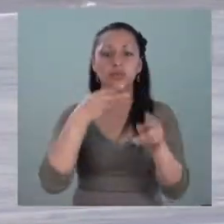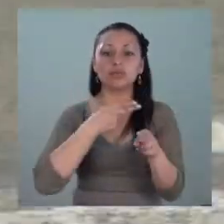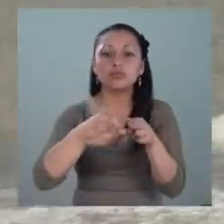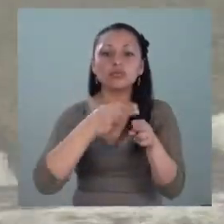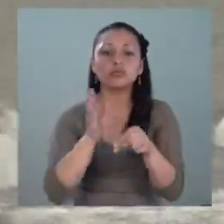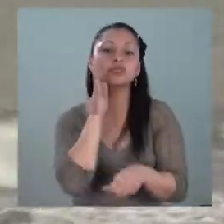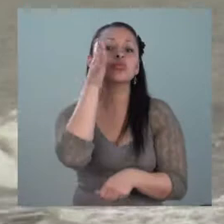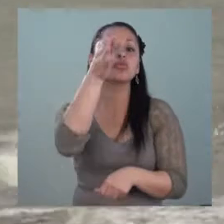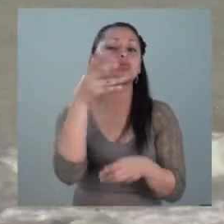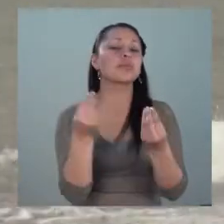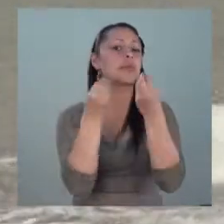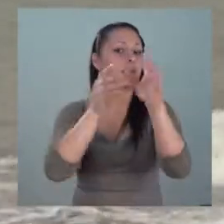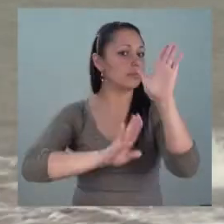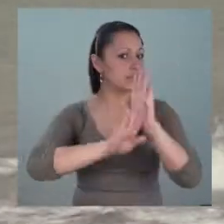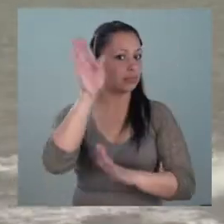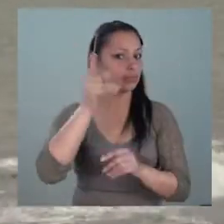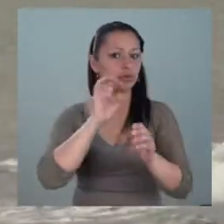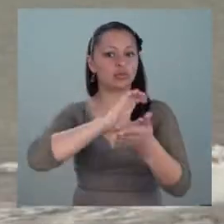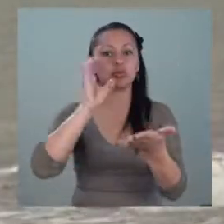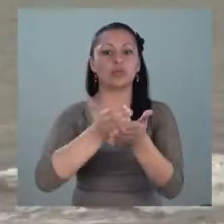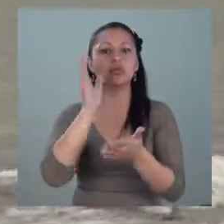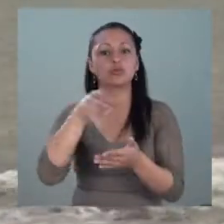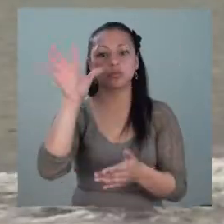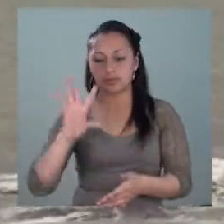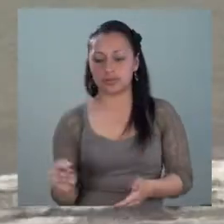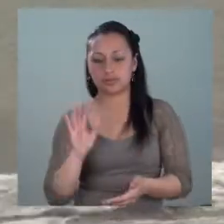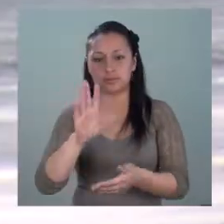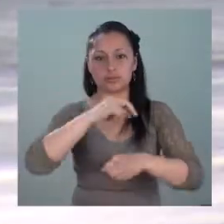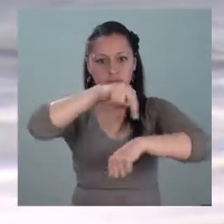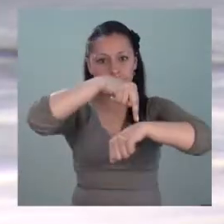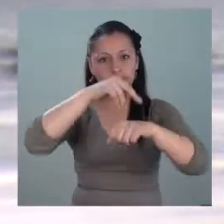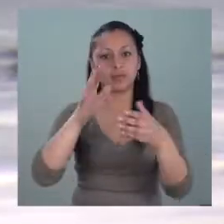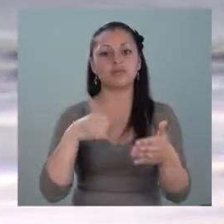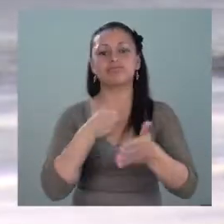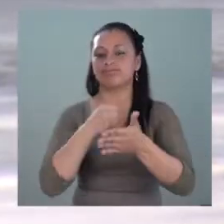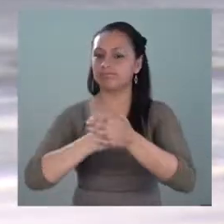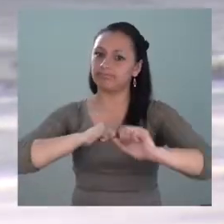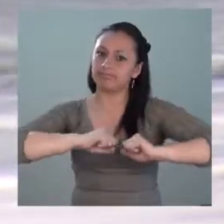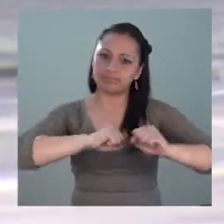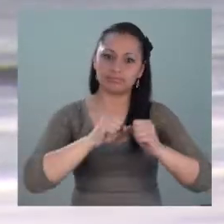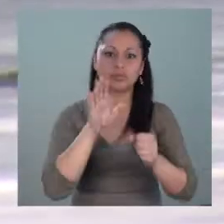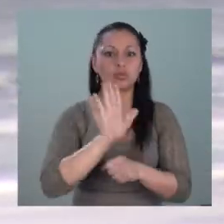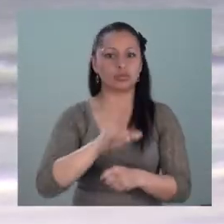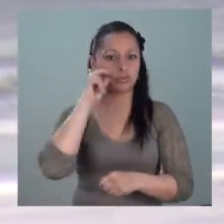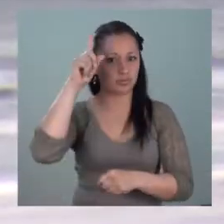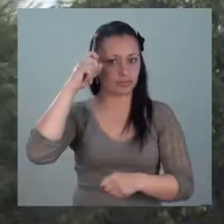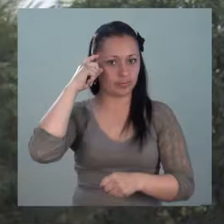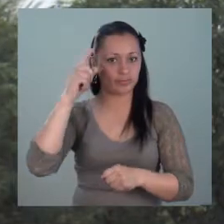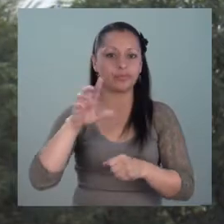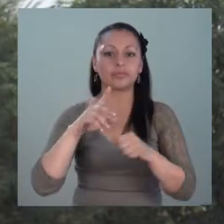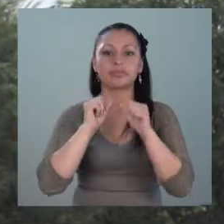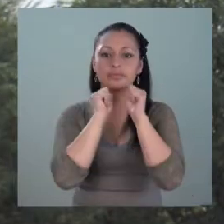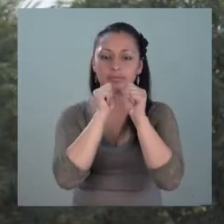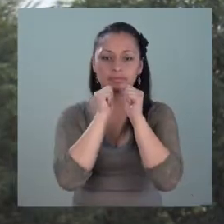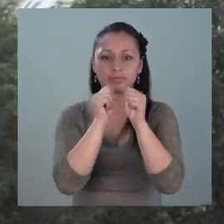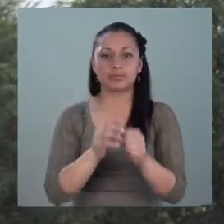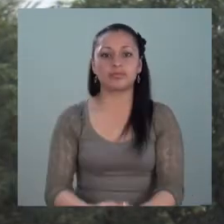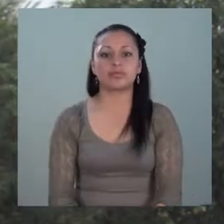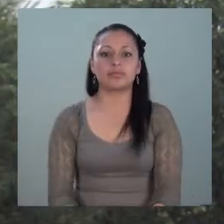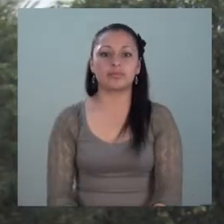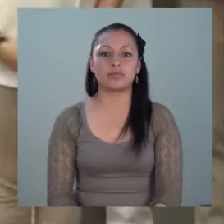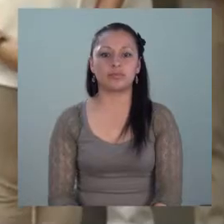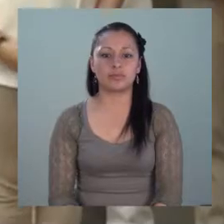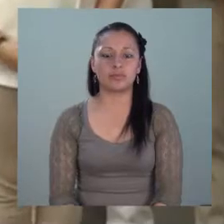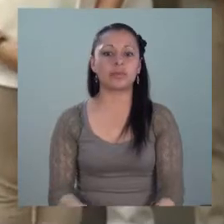que vienen para un inmediato futuro que aportarán para el desarrollo de Tumaco y la costa del Pacífico nariñense, fruto de un arduo proceso de gestión del gobernador de Nariño, Raúl Delgado